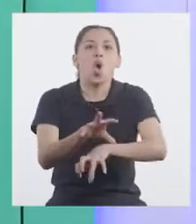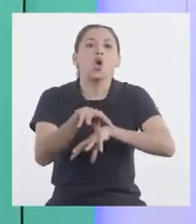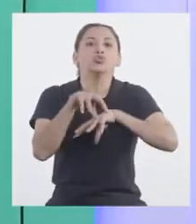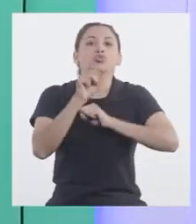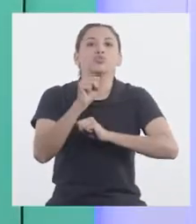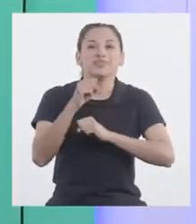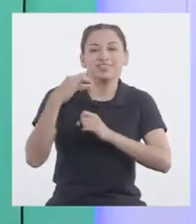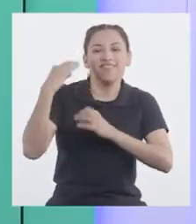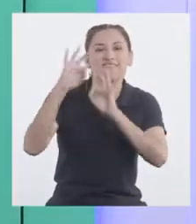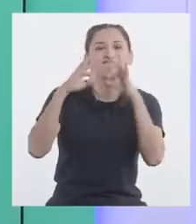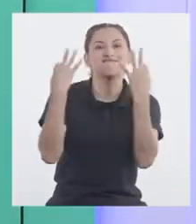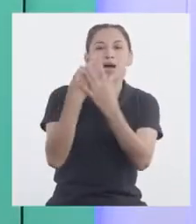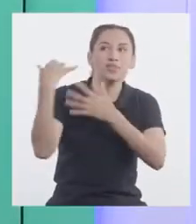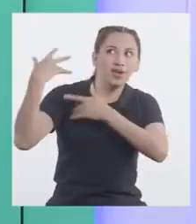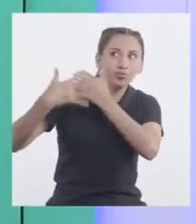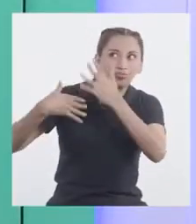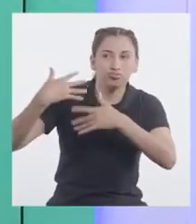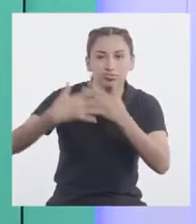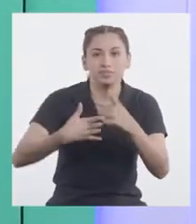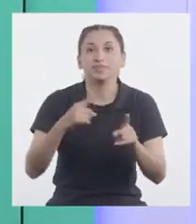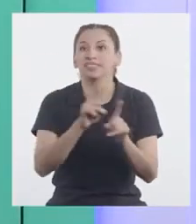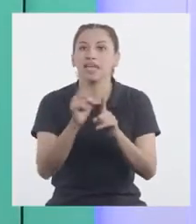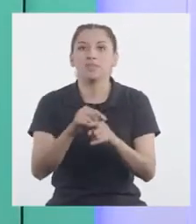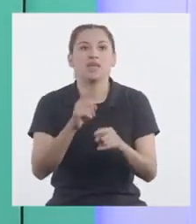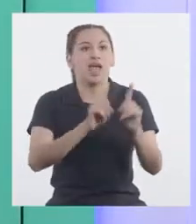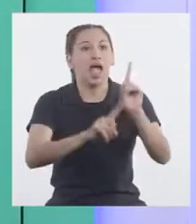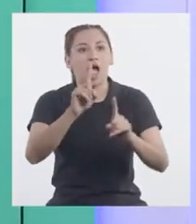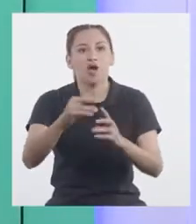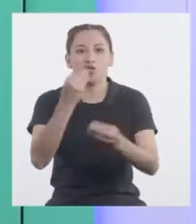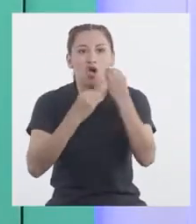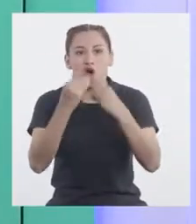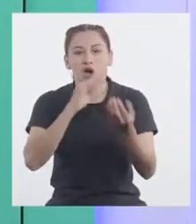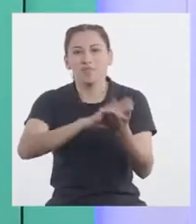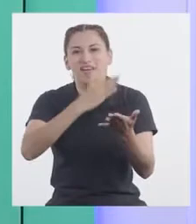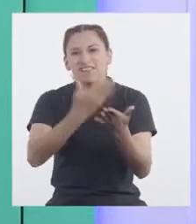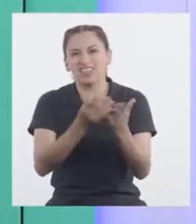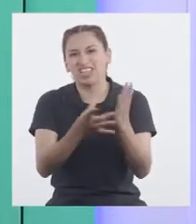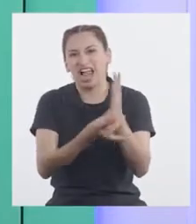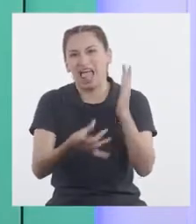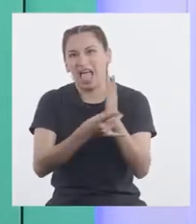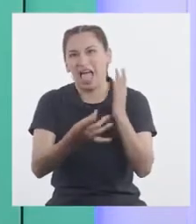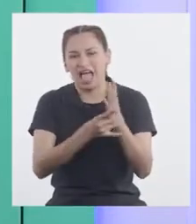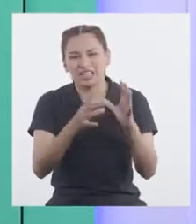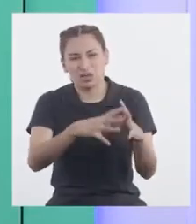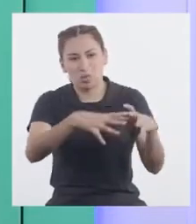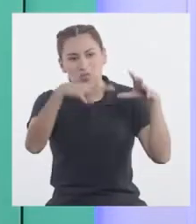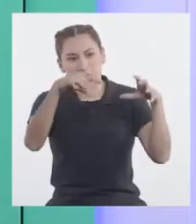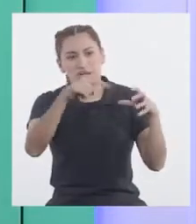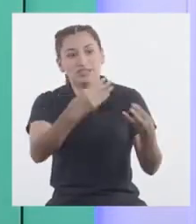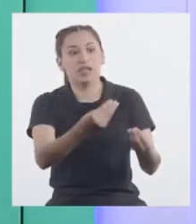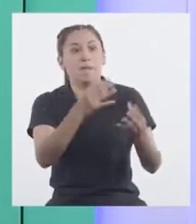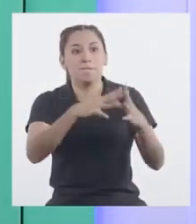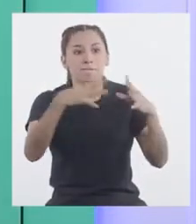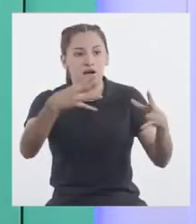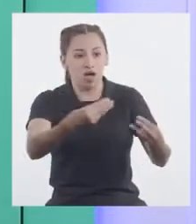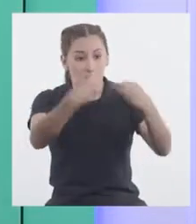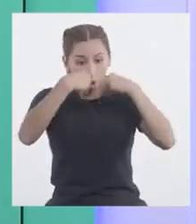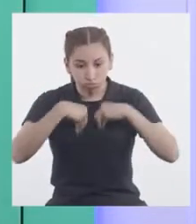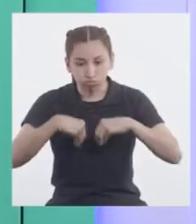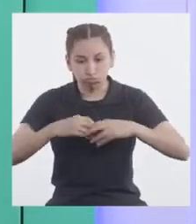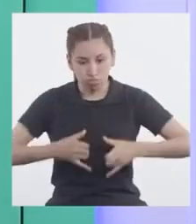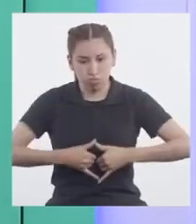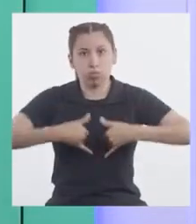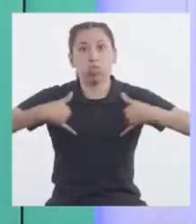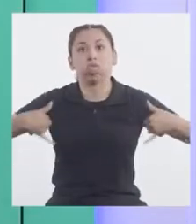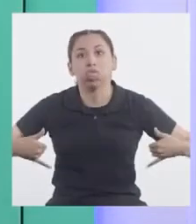familias. Por otro lado, la extensión del consumo de comida rápida con exceso de carbohidratos y grasas saturadas termina promoviendo